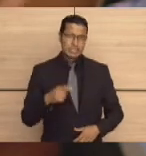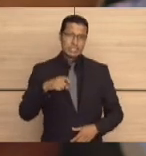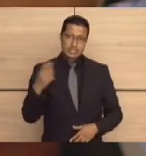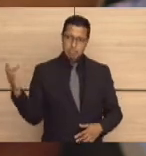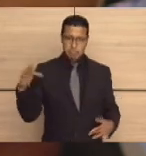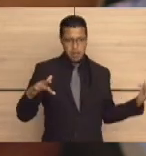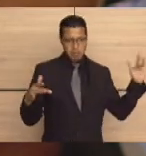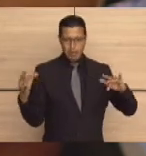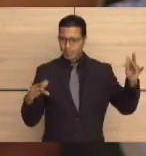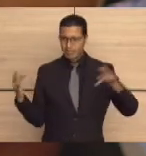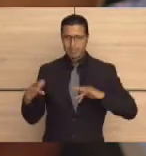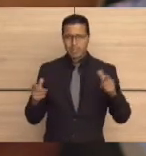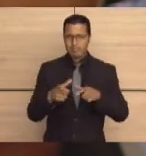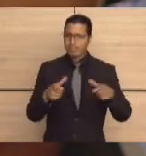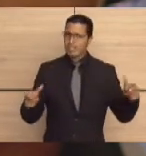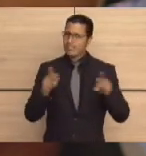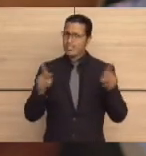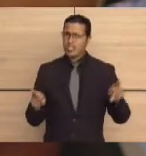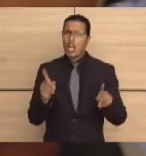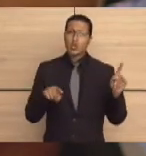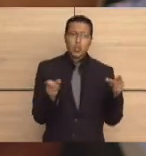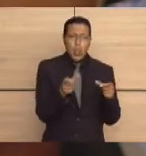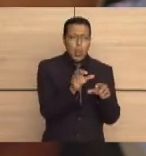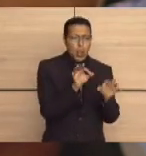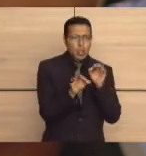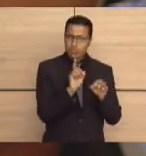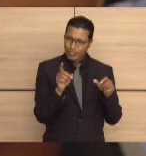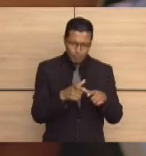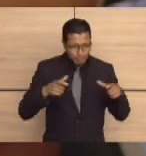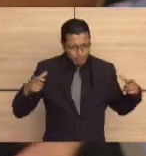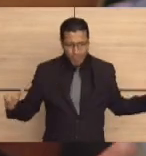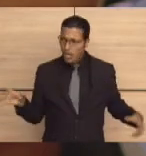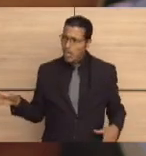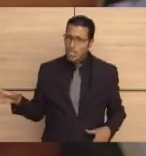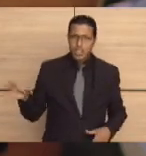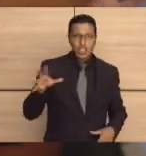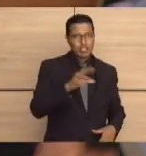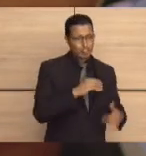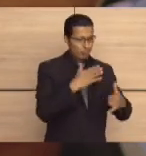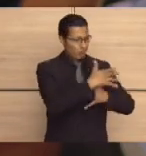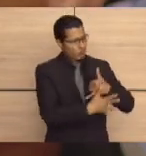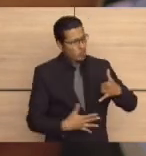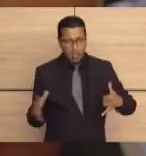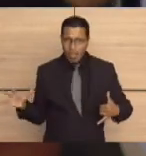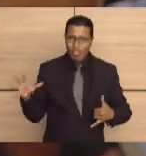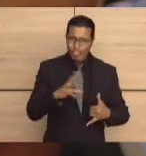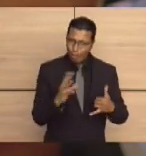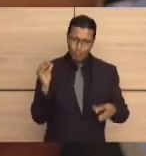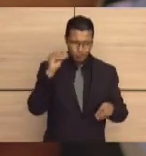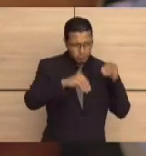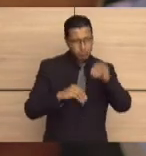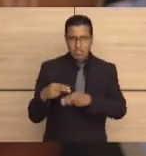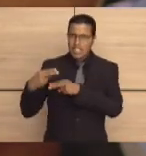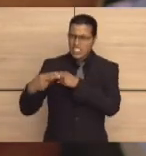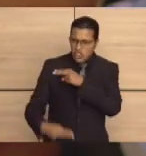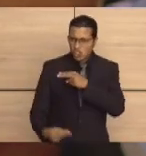mucha gente, no puede ser un relato hecho por unos cuantos, ¿no? Un país entero tiene que construir el relato del país entero,